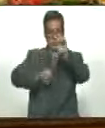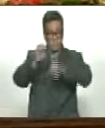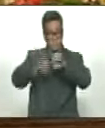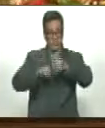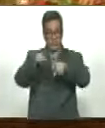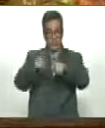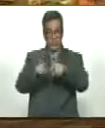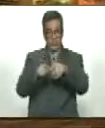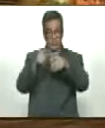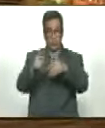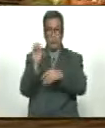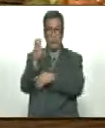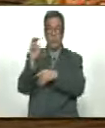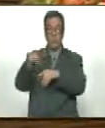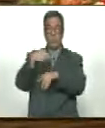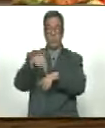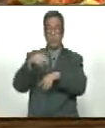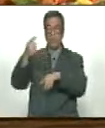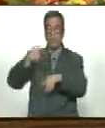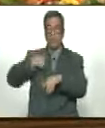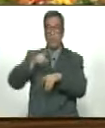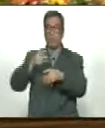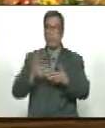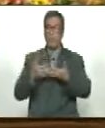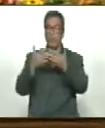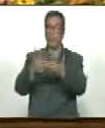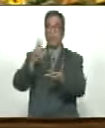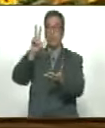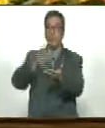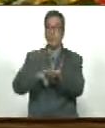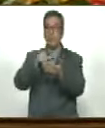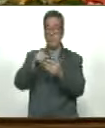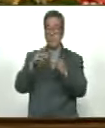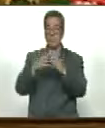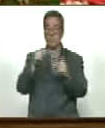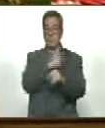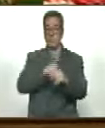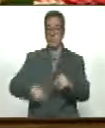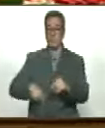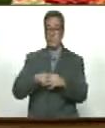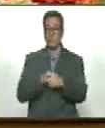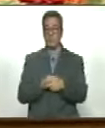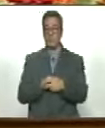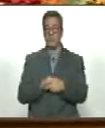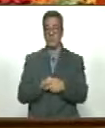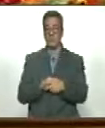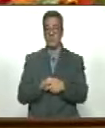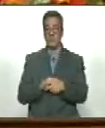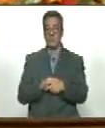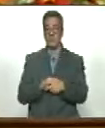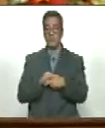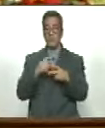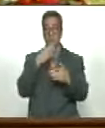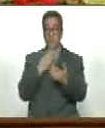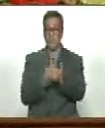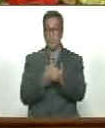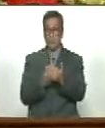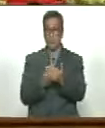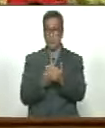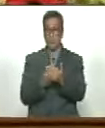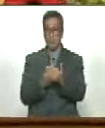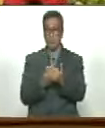para atraerlo a la Asamblea y tener su digna aprobación. Es todo, señor presidente. Muchas gracias, querido diputado.